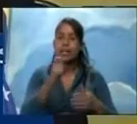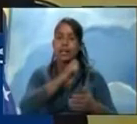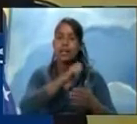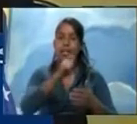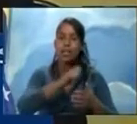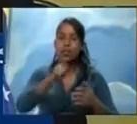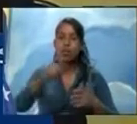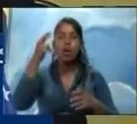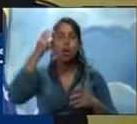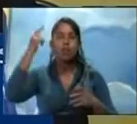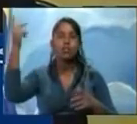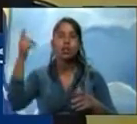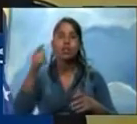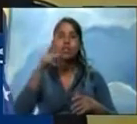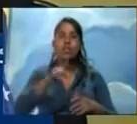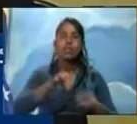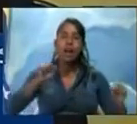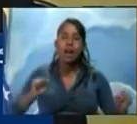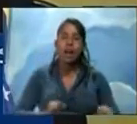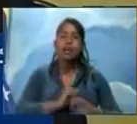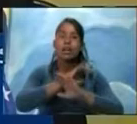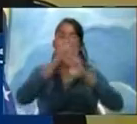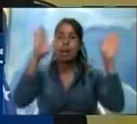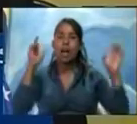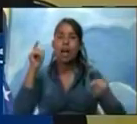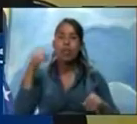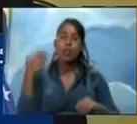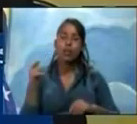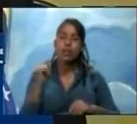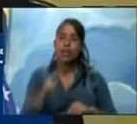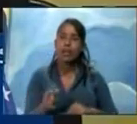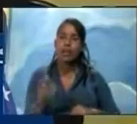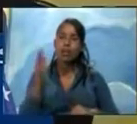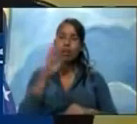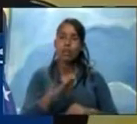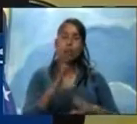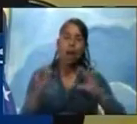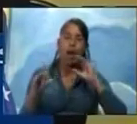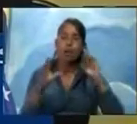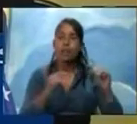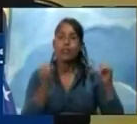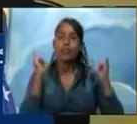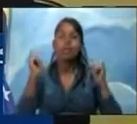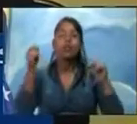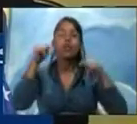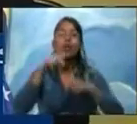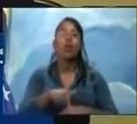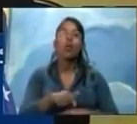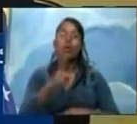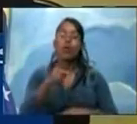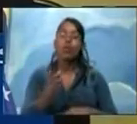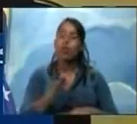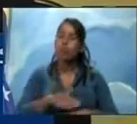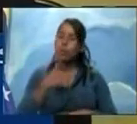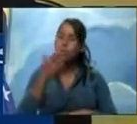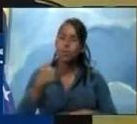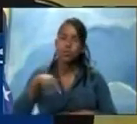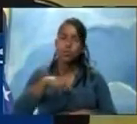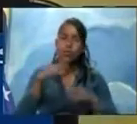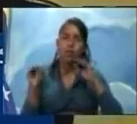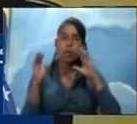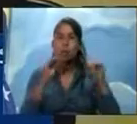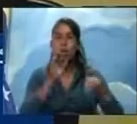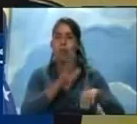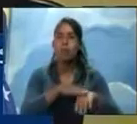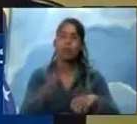el sueño, se está aclarando que Él lo está hablando y hoy lo podemos nosotros hablar